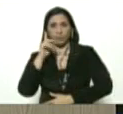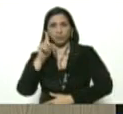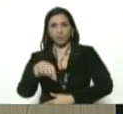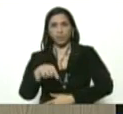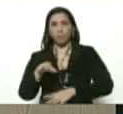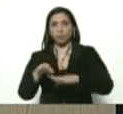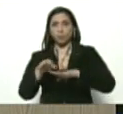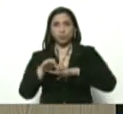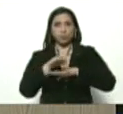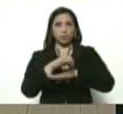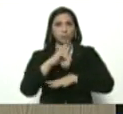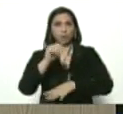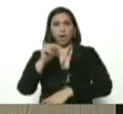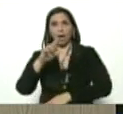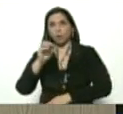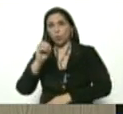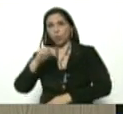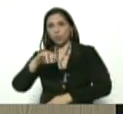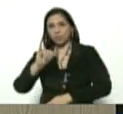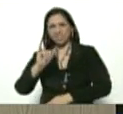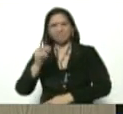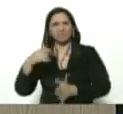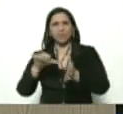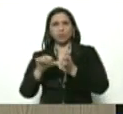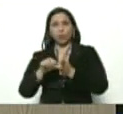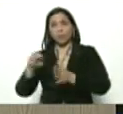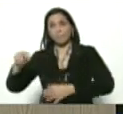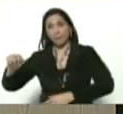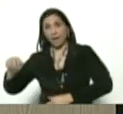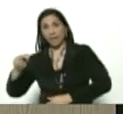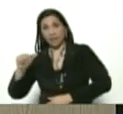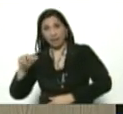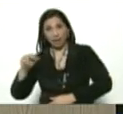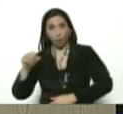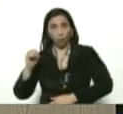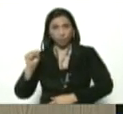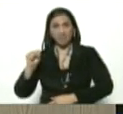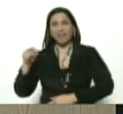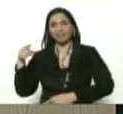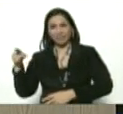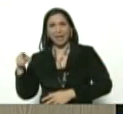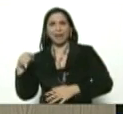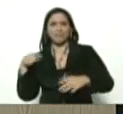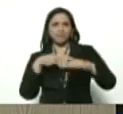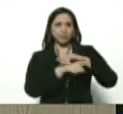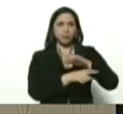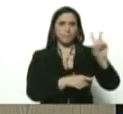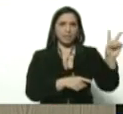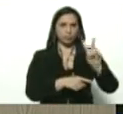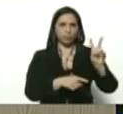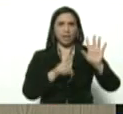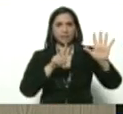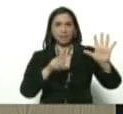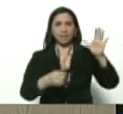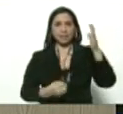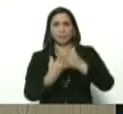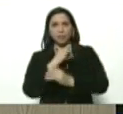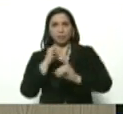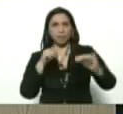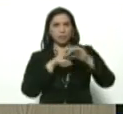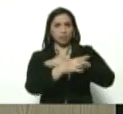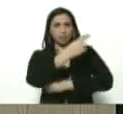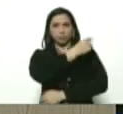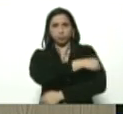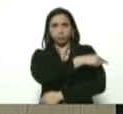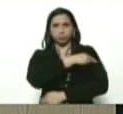del municipio caroní que proviene de emaná da positivo a la prueba de pcr el 6 de mayo y está ingresado en